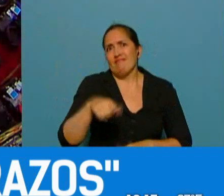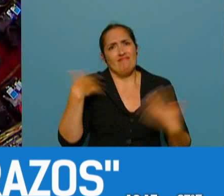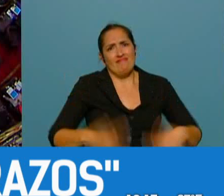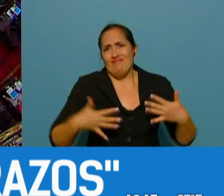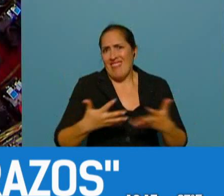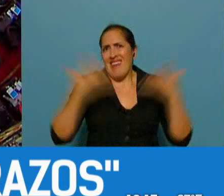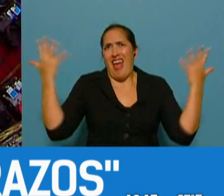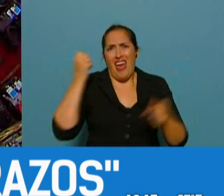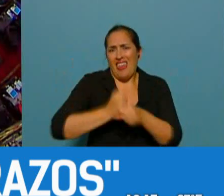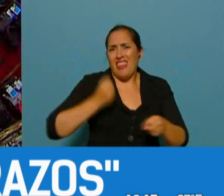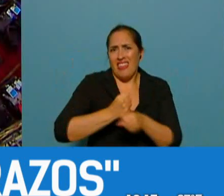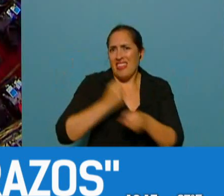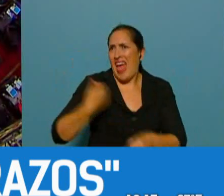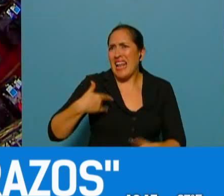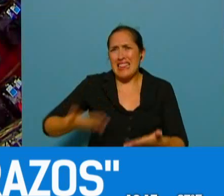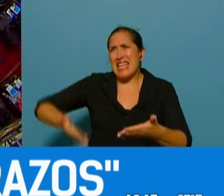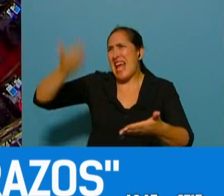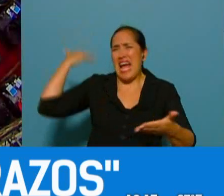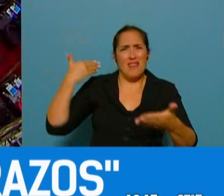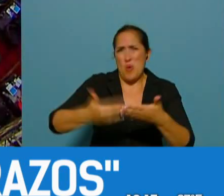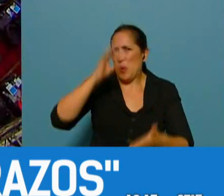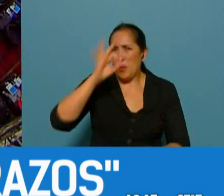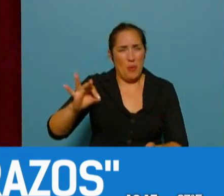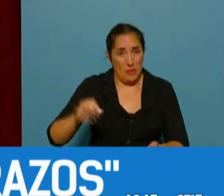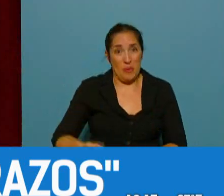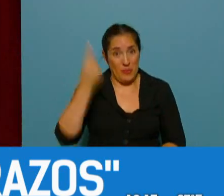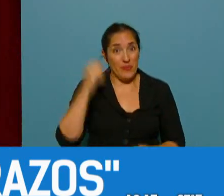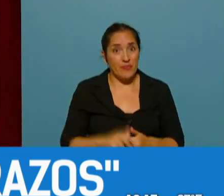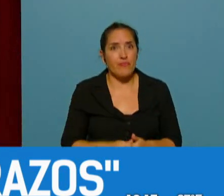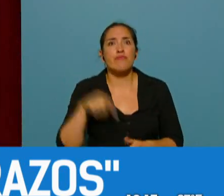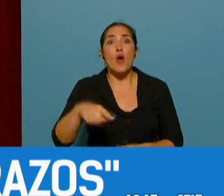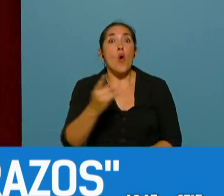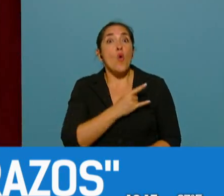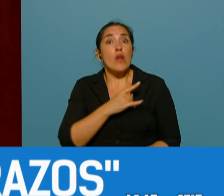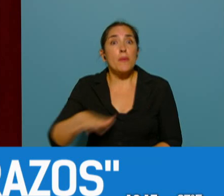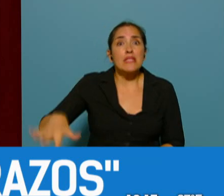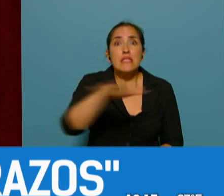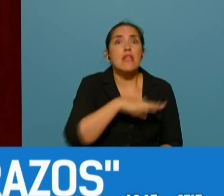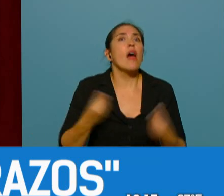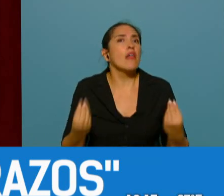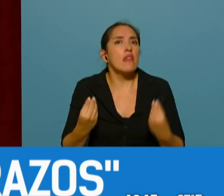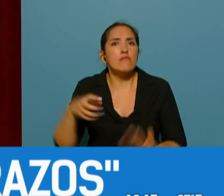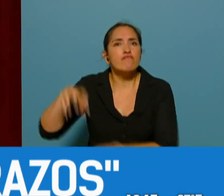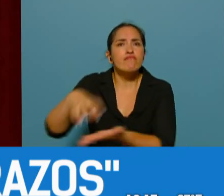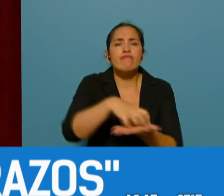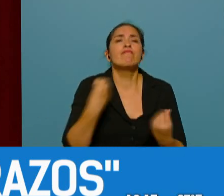historia argentina. Las universidades hicieron una veloz transición hacia la enseñanza